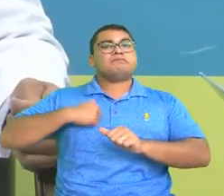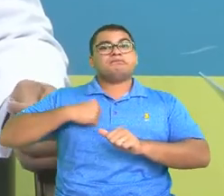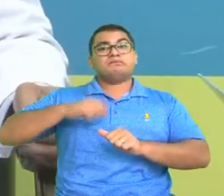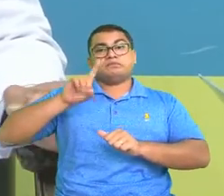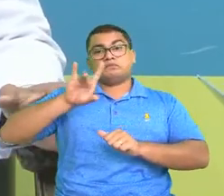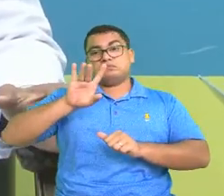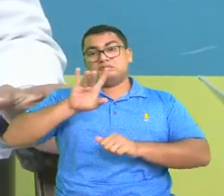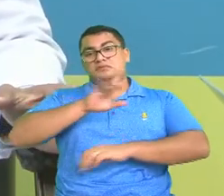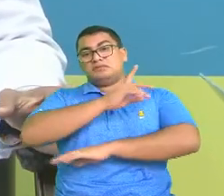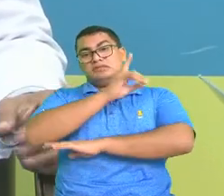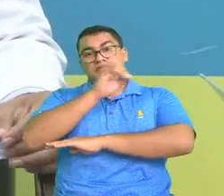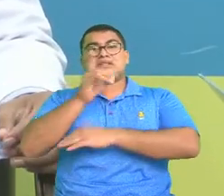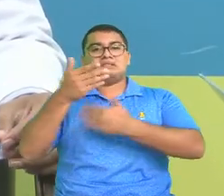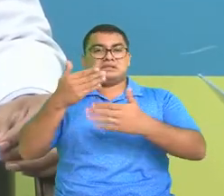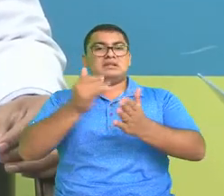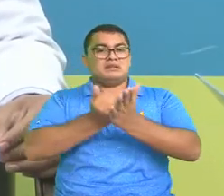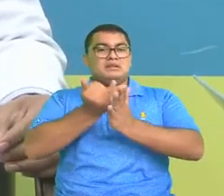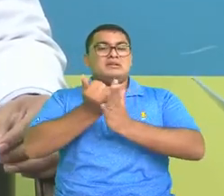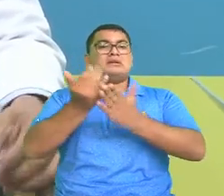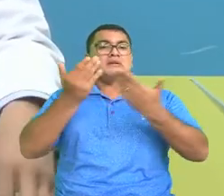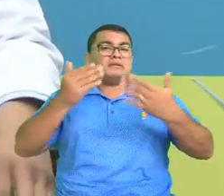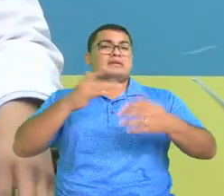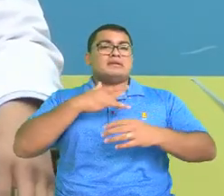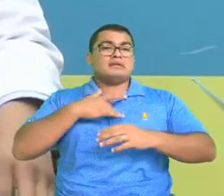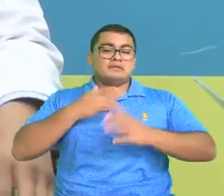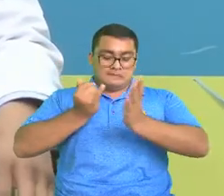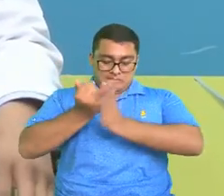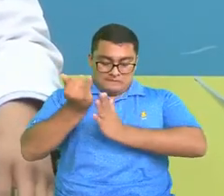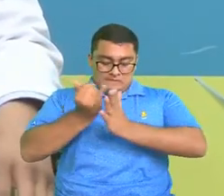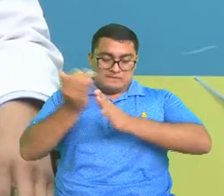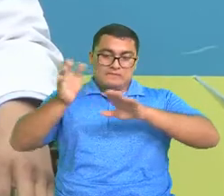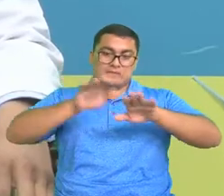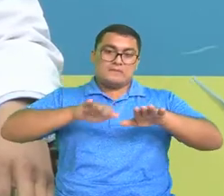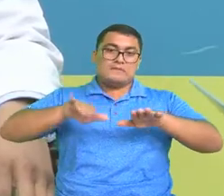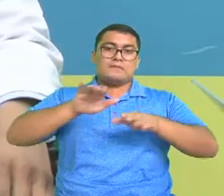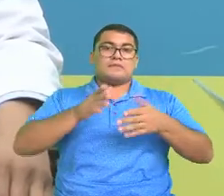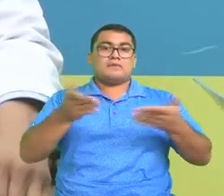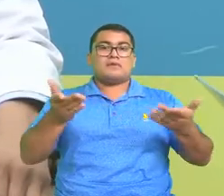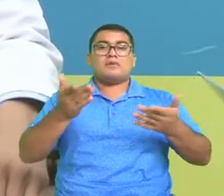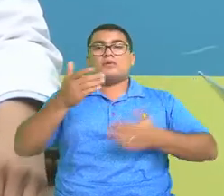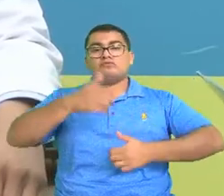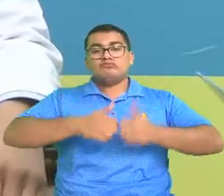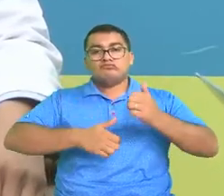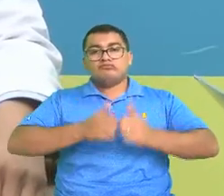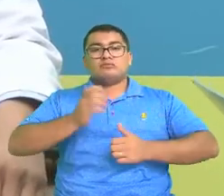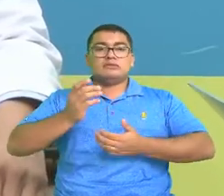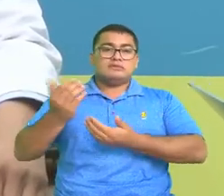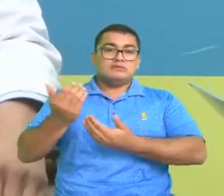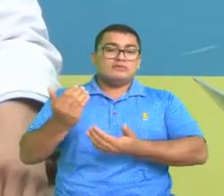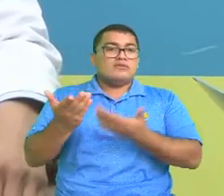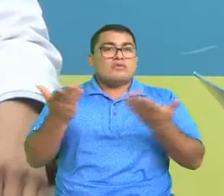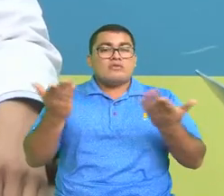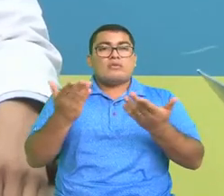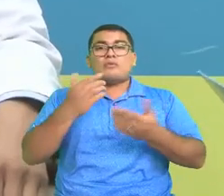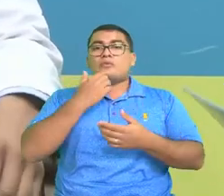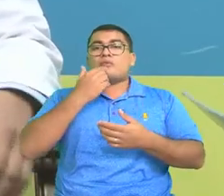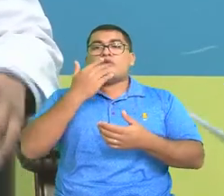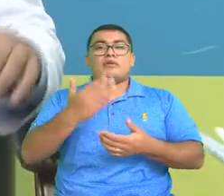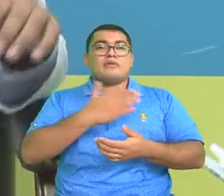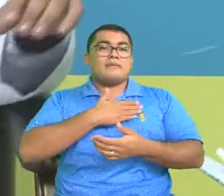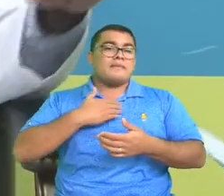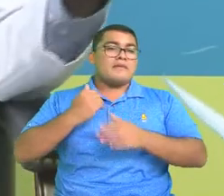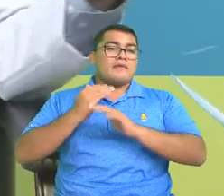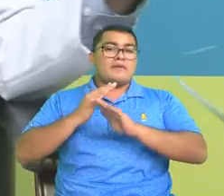14 días y ya investigaste, hay que hacer más estudios. Más estudios de qué es lo que está pasando con este bebé, por qué claro, no mejora. Sí. Sí,